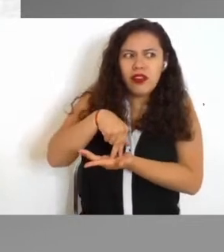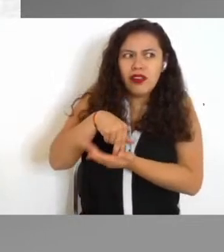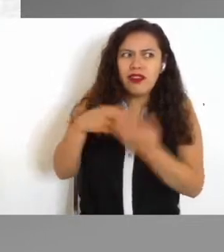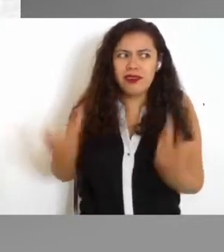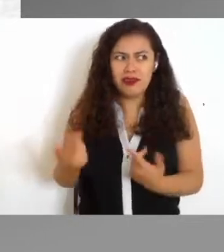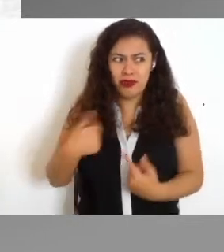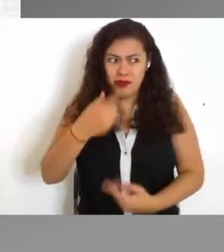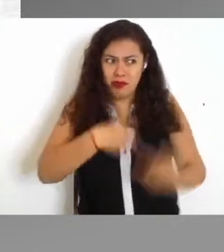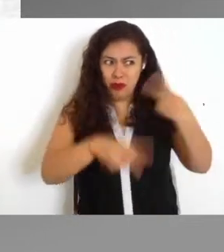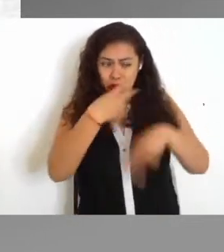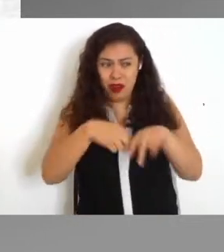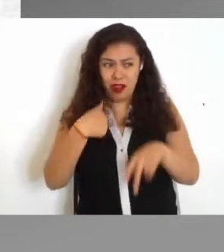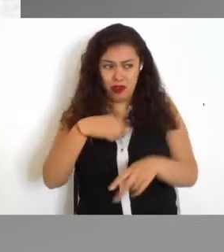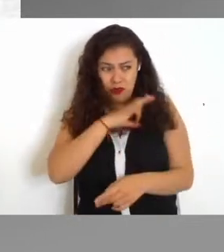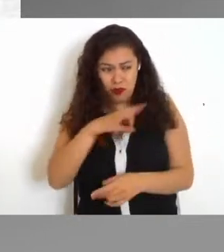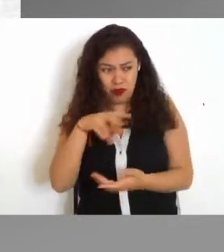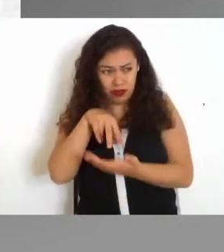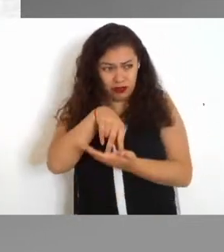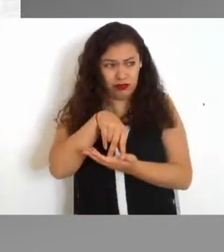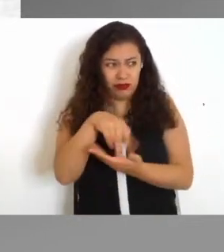ni vendría aquí, ¿no? Entonces,